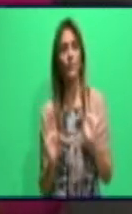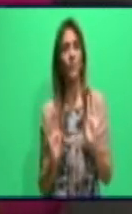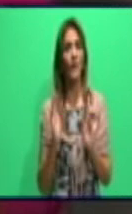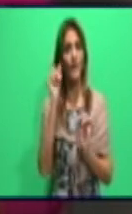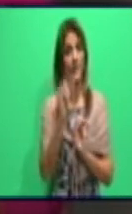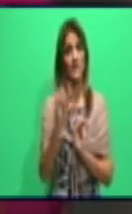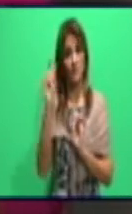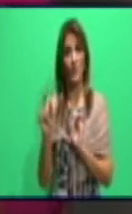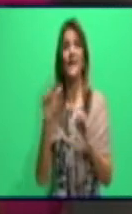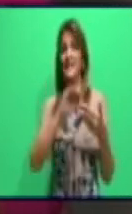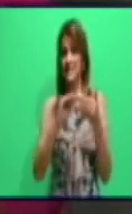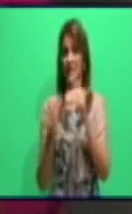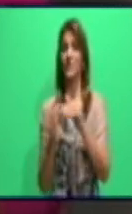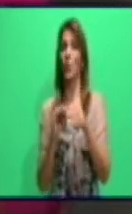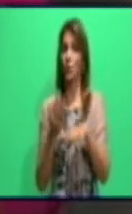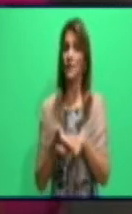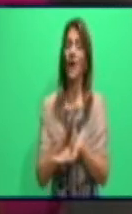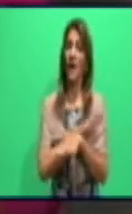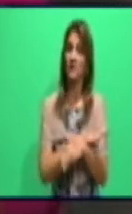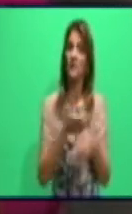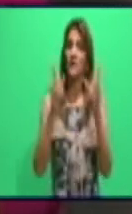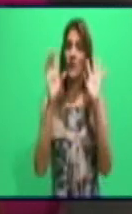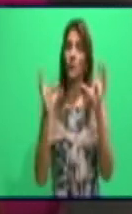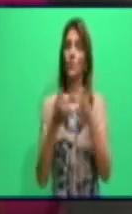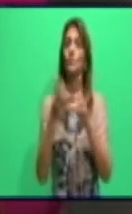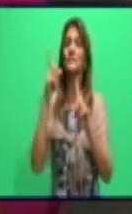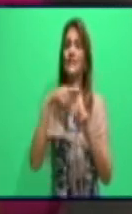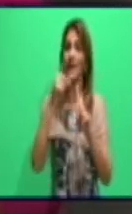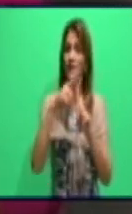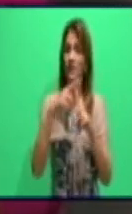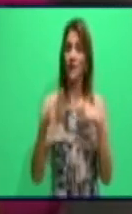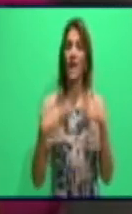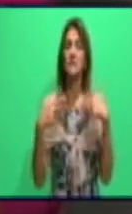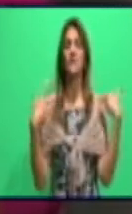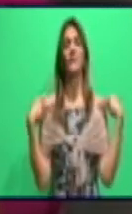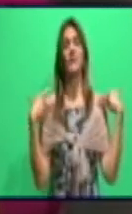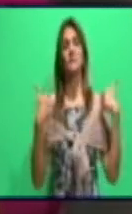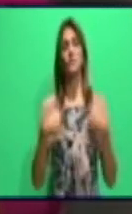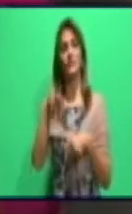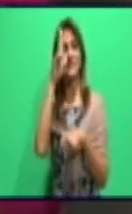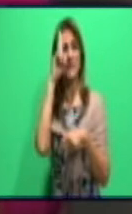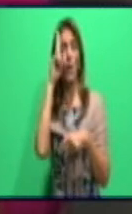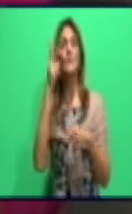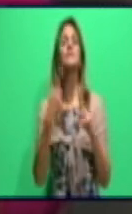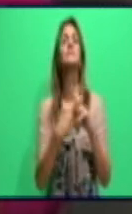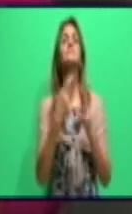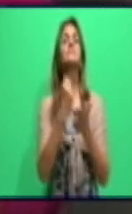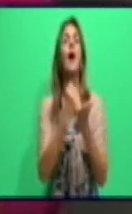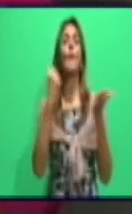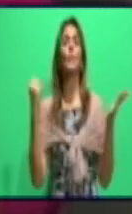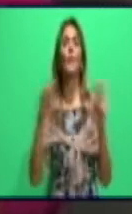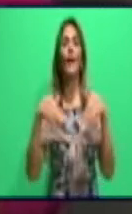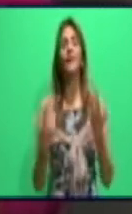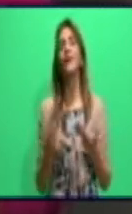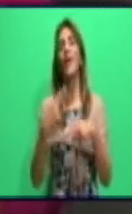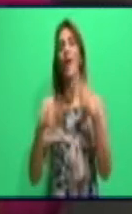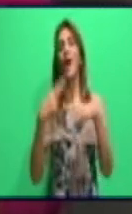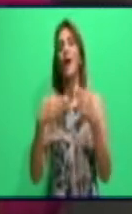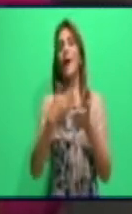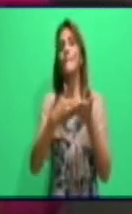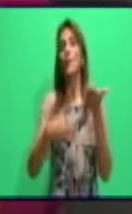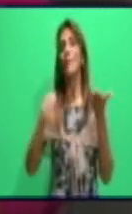se discute en la reunión técnica que hace la Dirección de Salud y se aprueba ese caso, que son los únicos casos que se